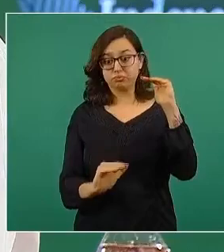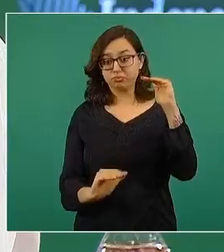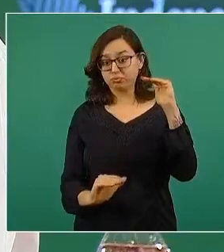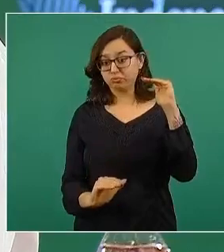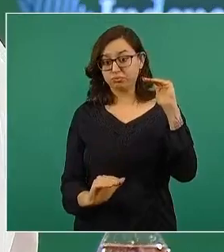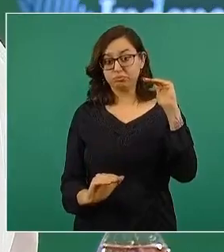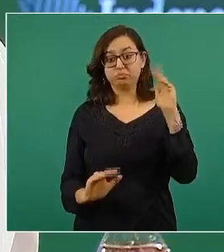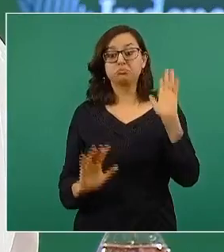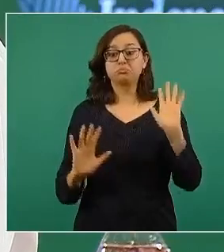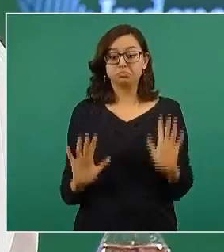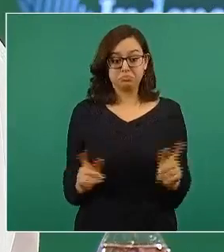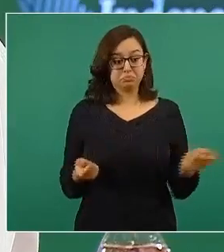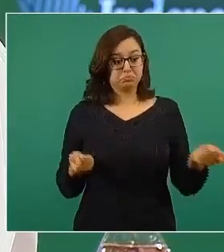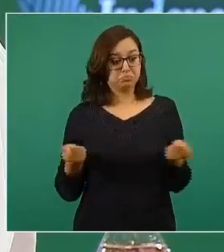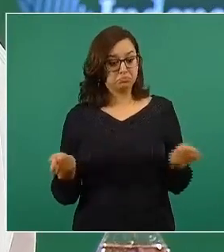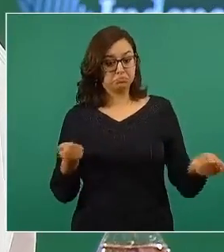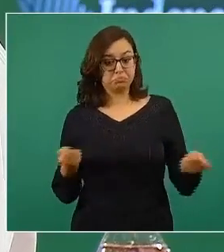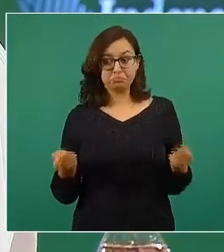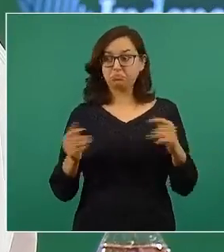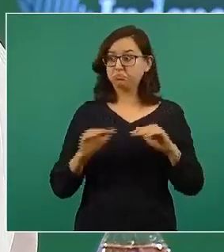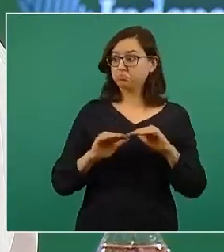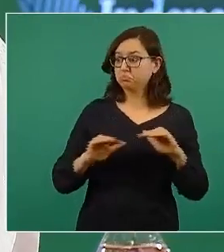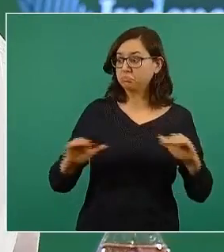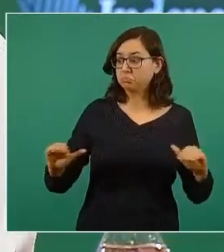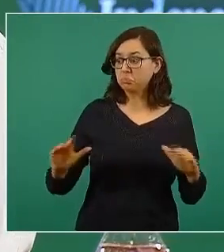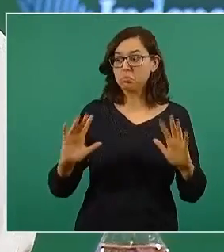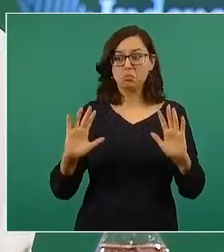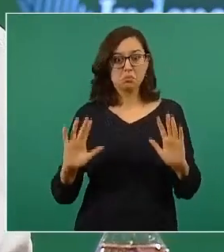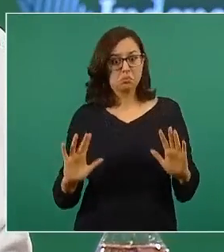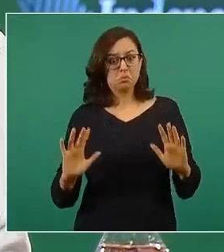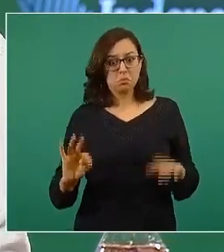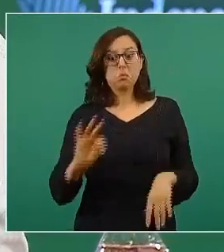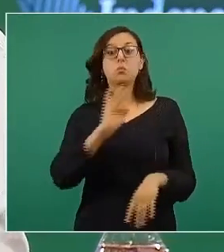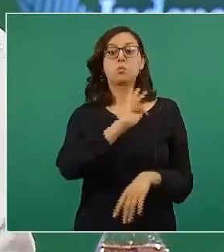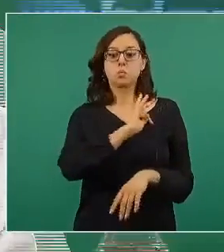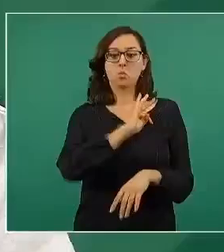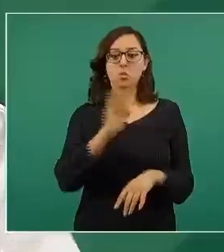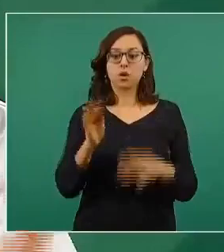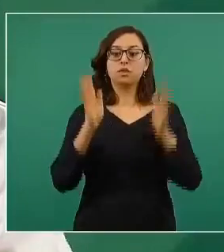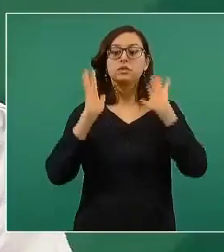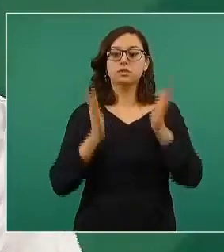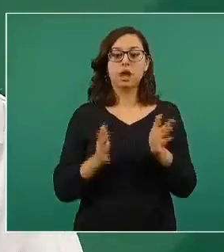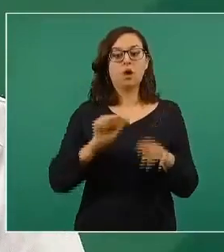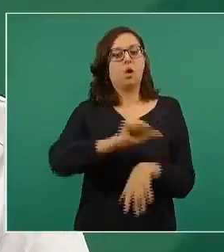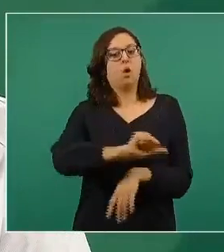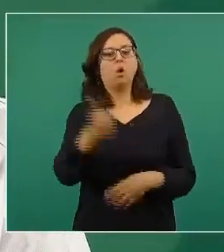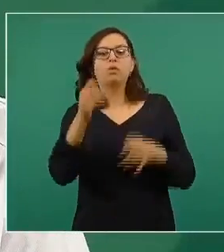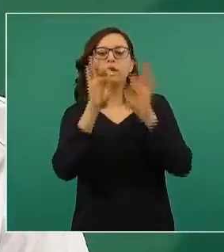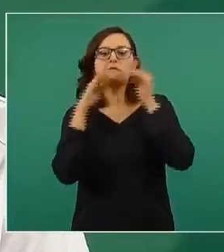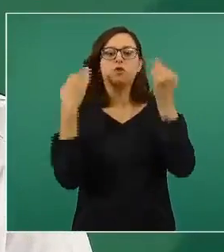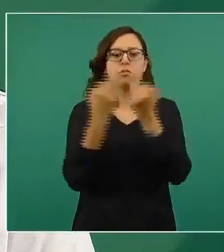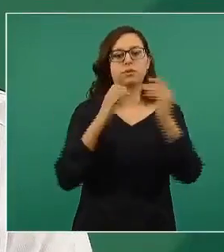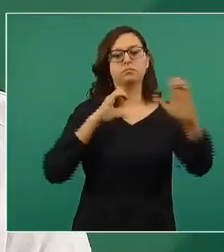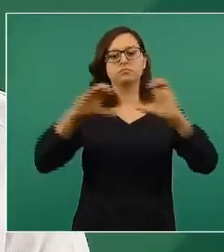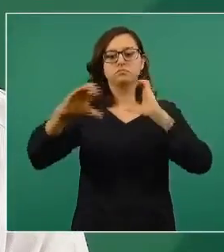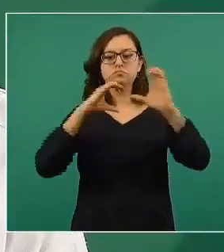los indicadores muestran estabilidad y que nos permite pasar a otro ciclo, a otro ritmo de